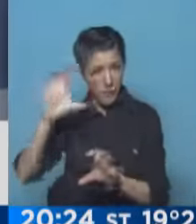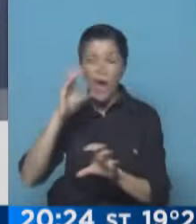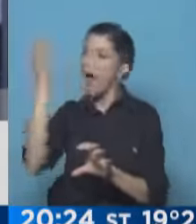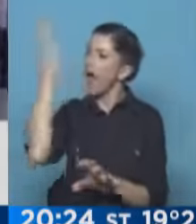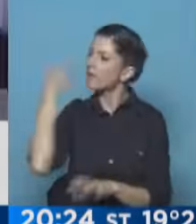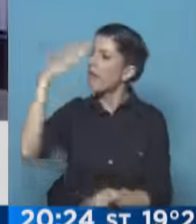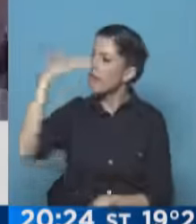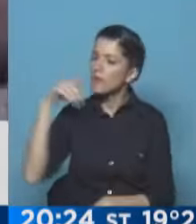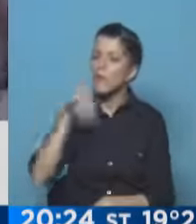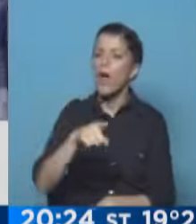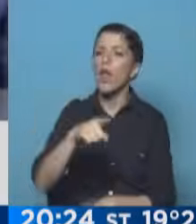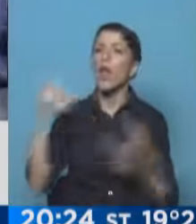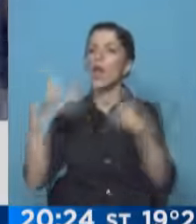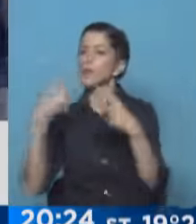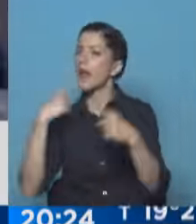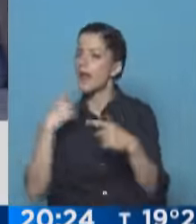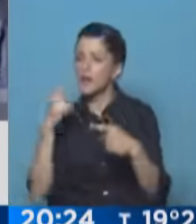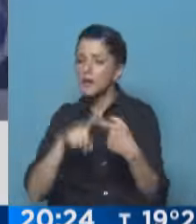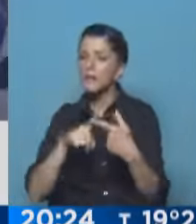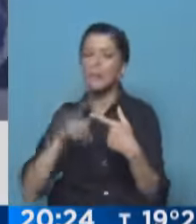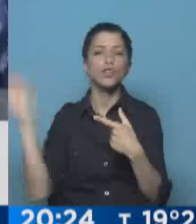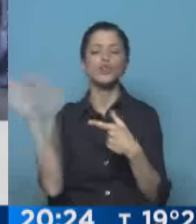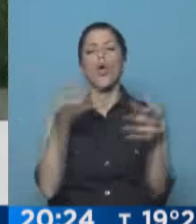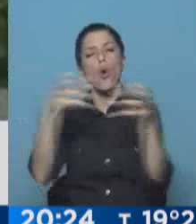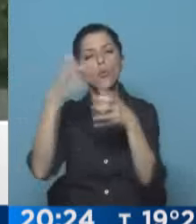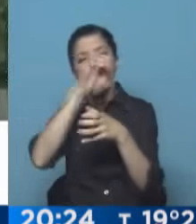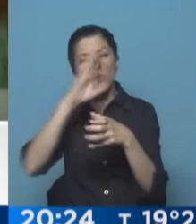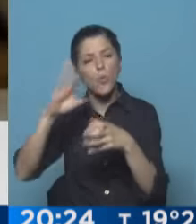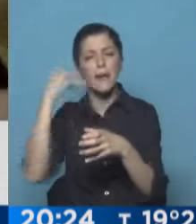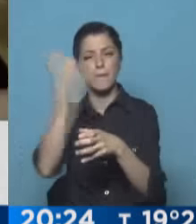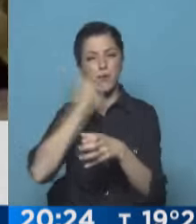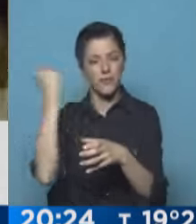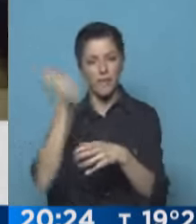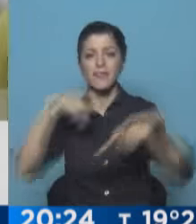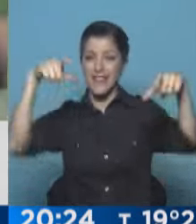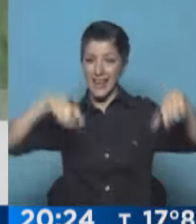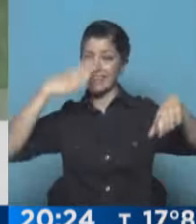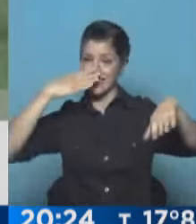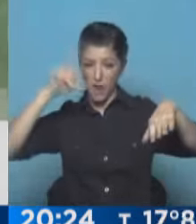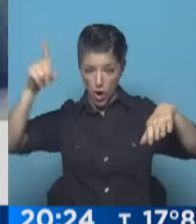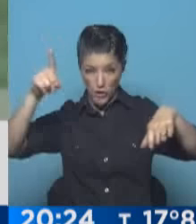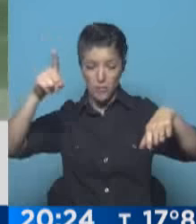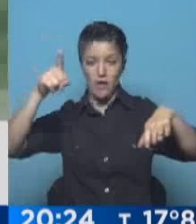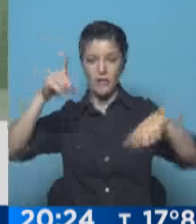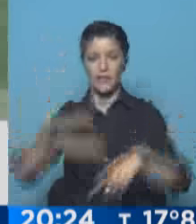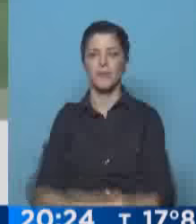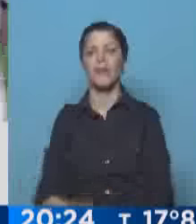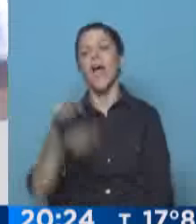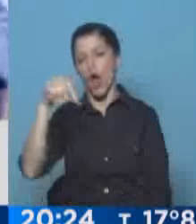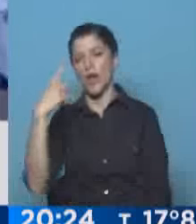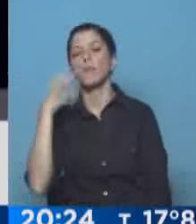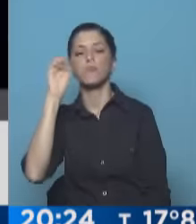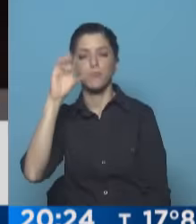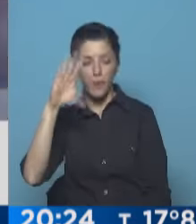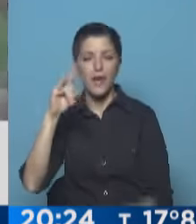Pepona Reinaldi contra River Plate, todos esos grandes partidos en el estadio de Córdoba, ¿no? Ahora llamado Mario